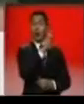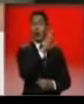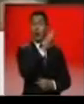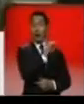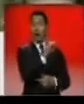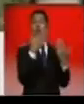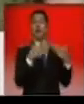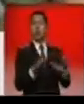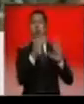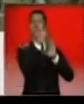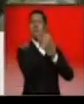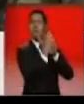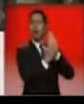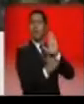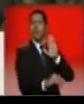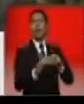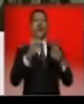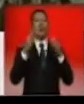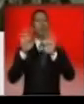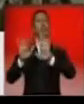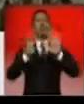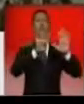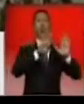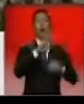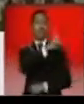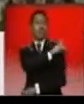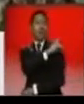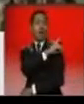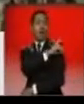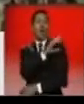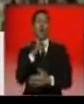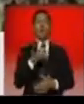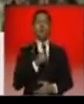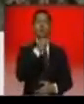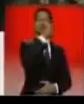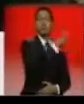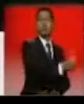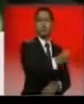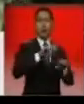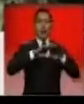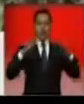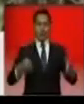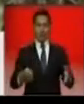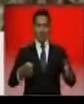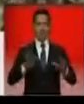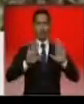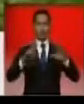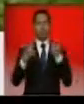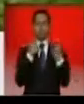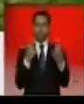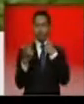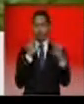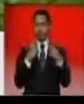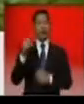los 19 delegados que participarán en las mesas. La comisión está encabezada por Pablo